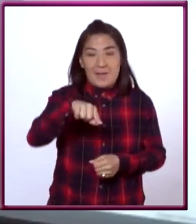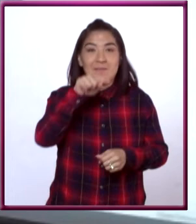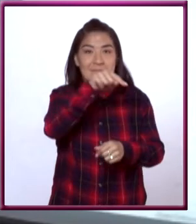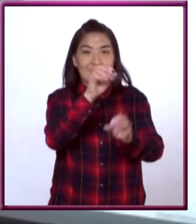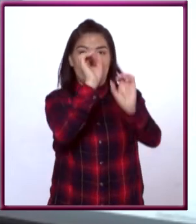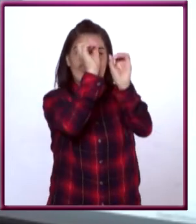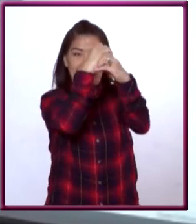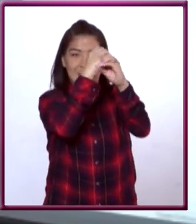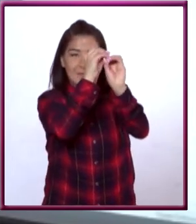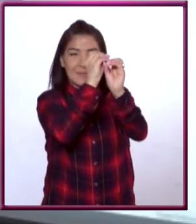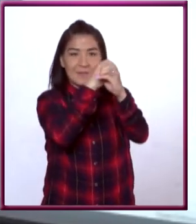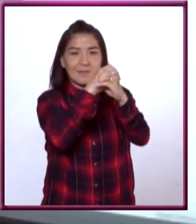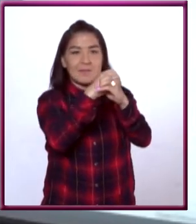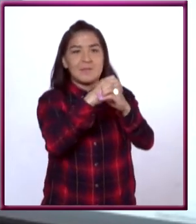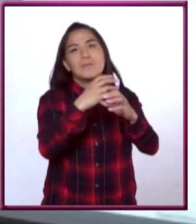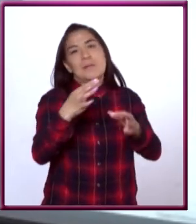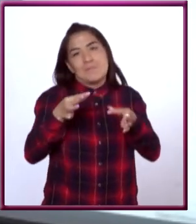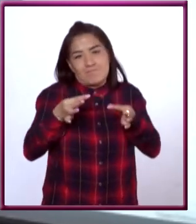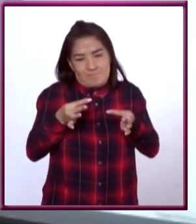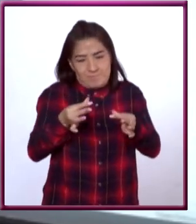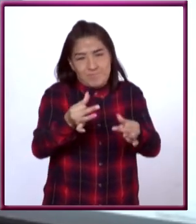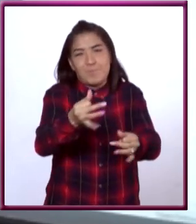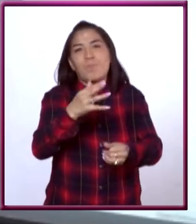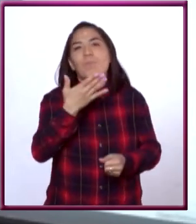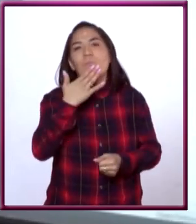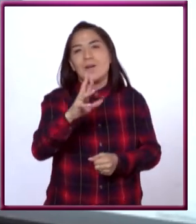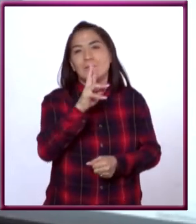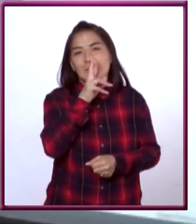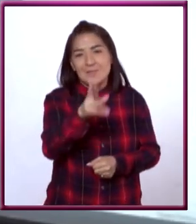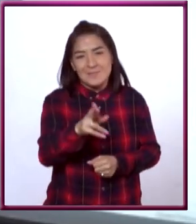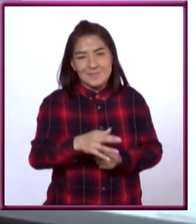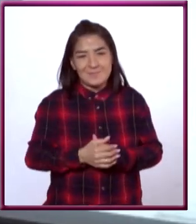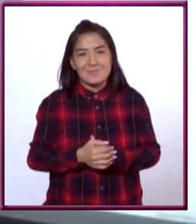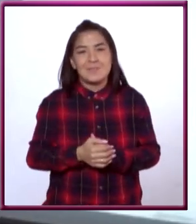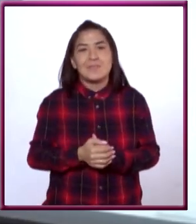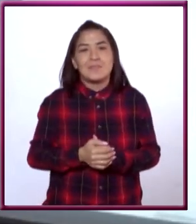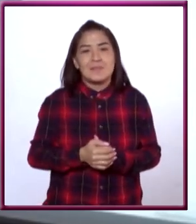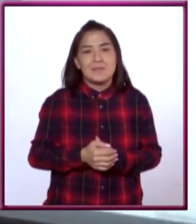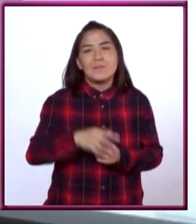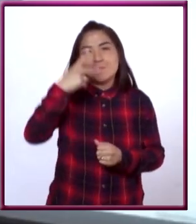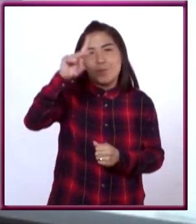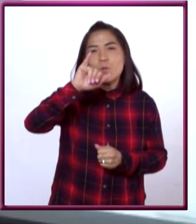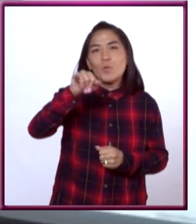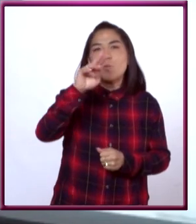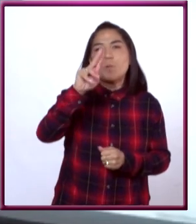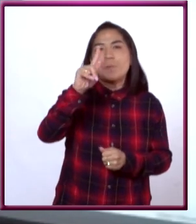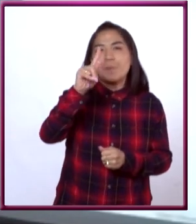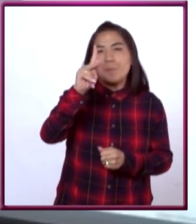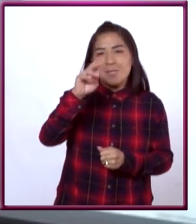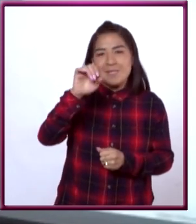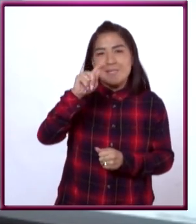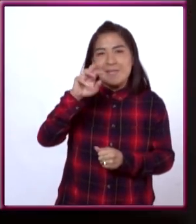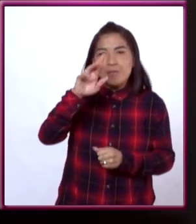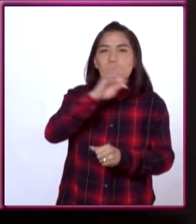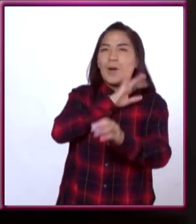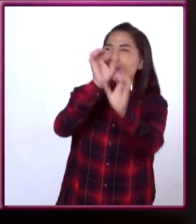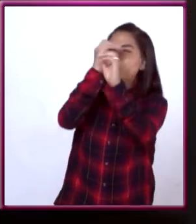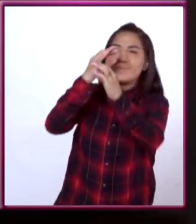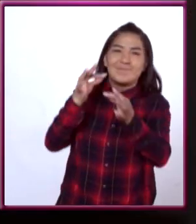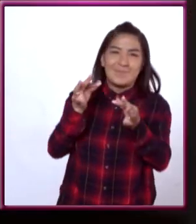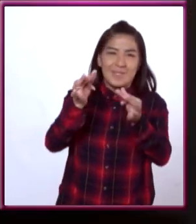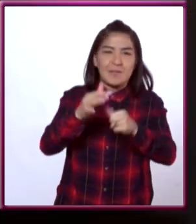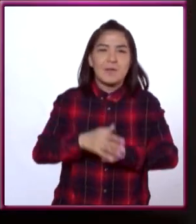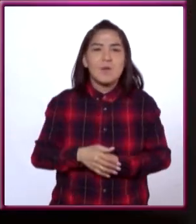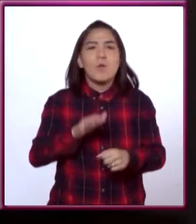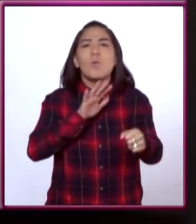que el telescopio tenga los resultados que esperamos ver, por ejemplo, de Júpiter. ¿Y